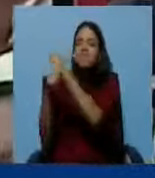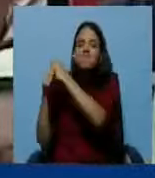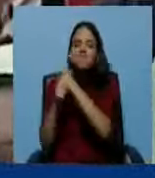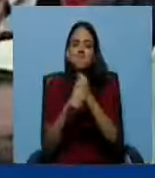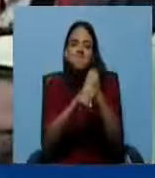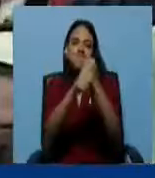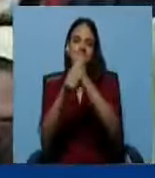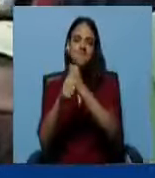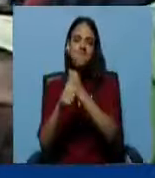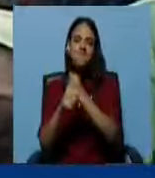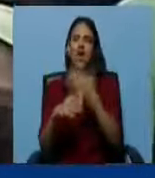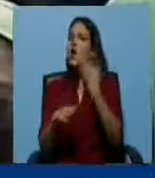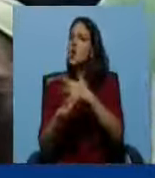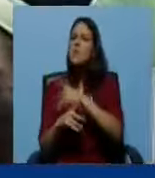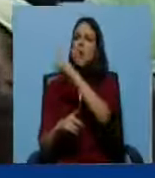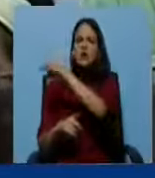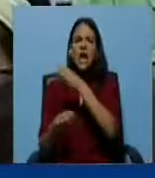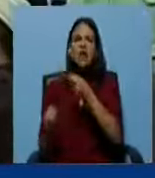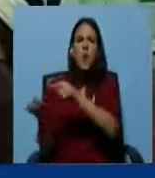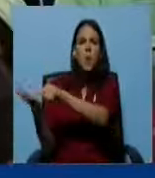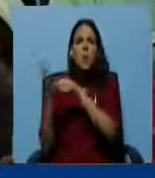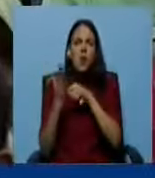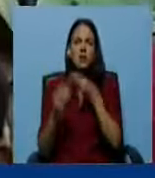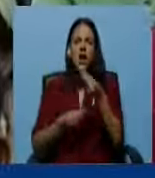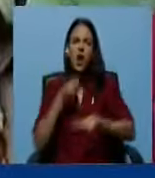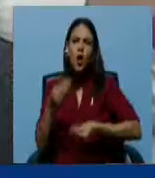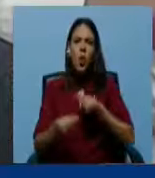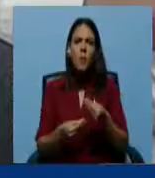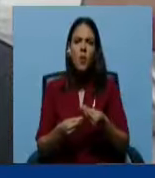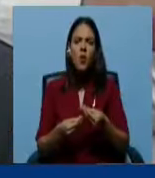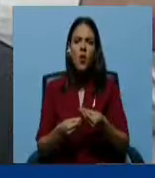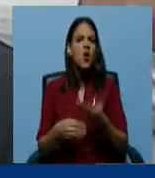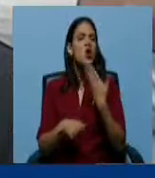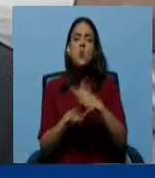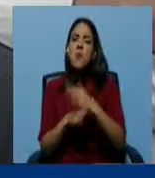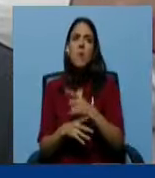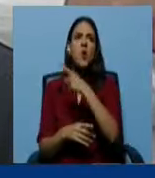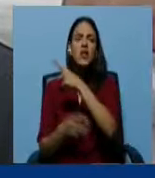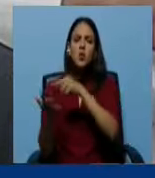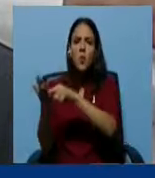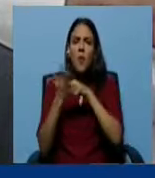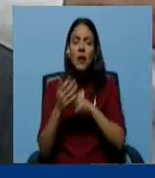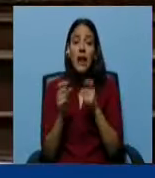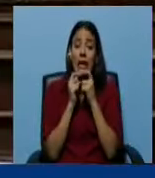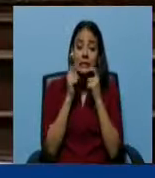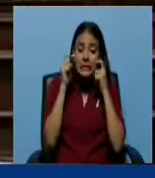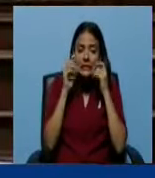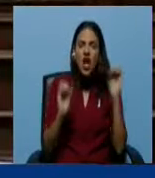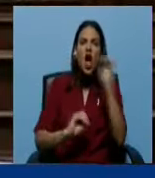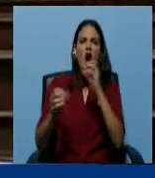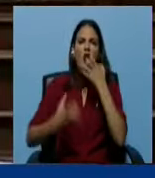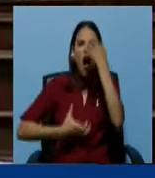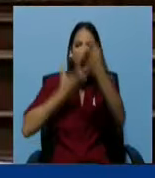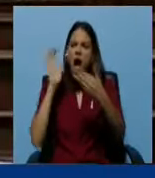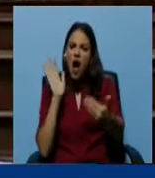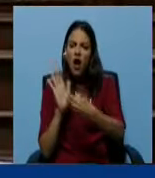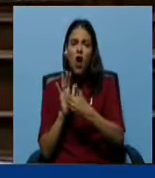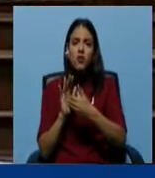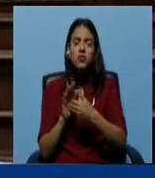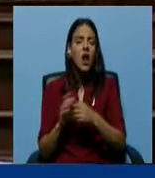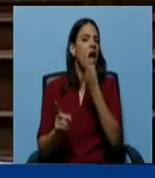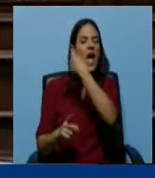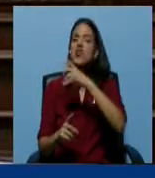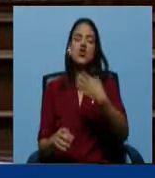así sea que nos griten, ni con gritos, ni con sonrisa han podido ni podrán